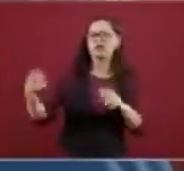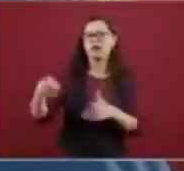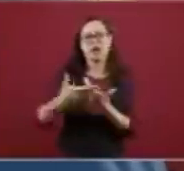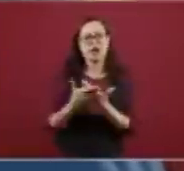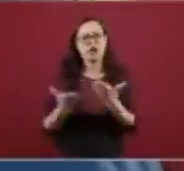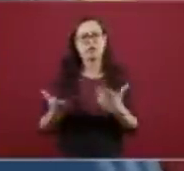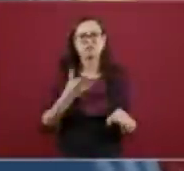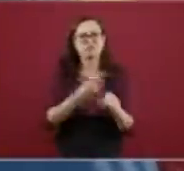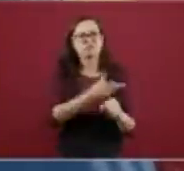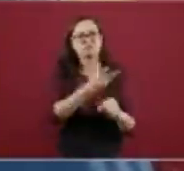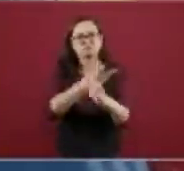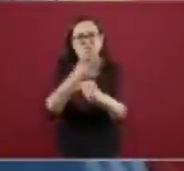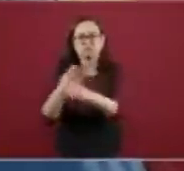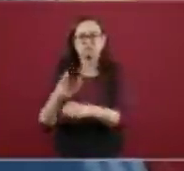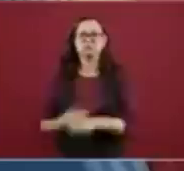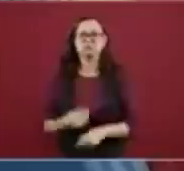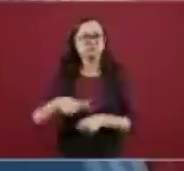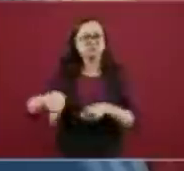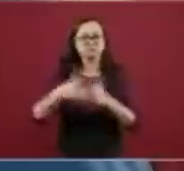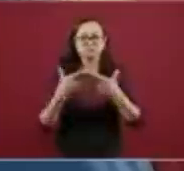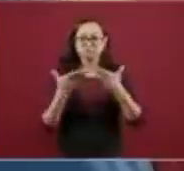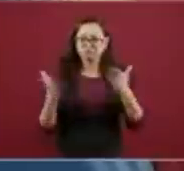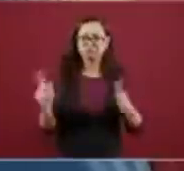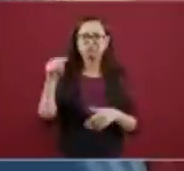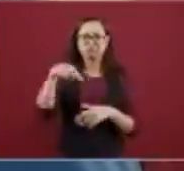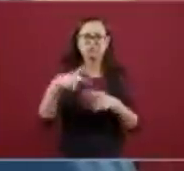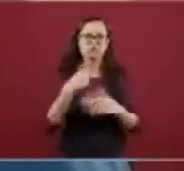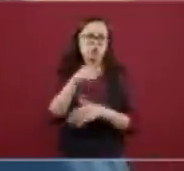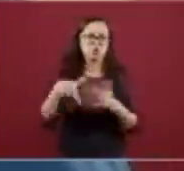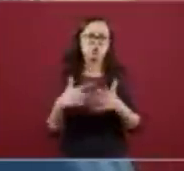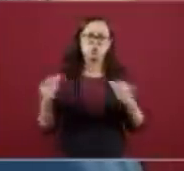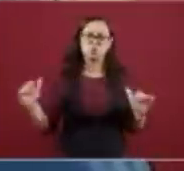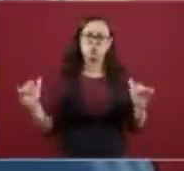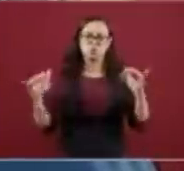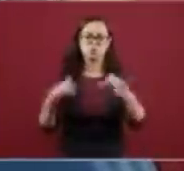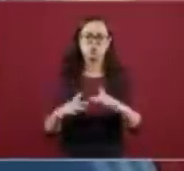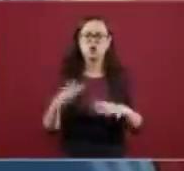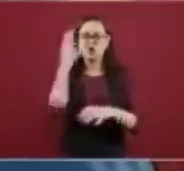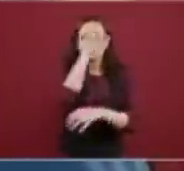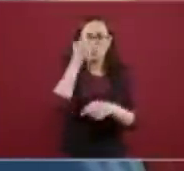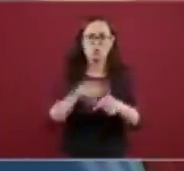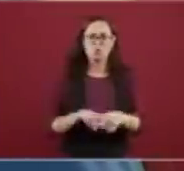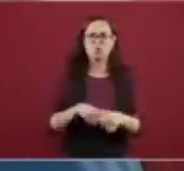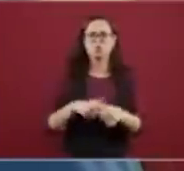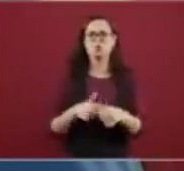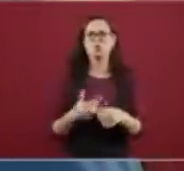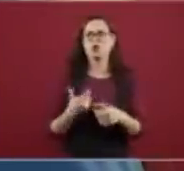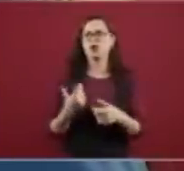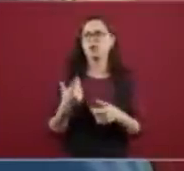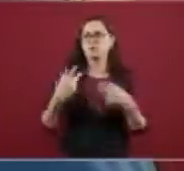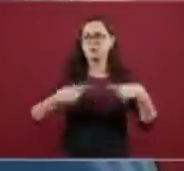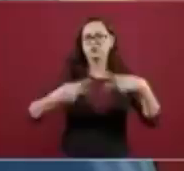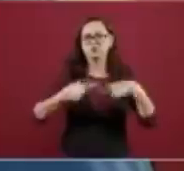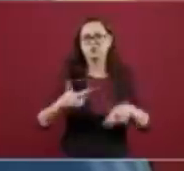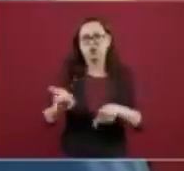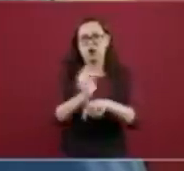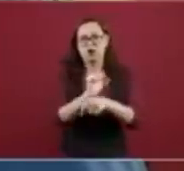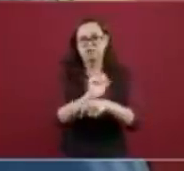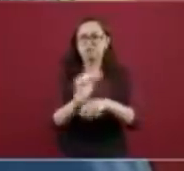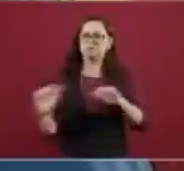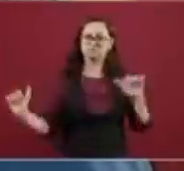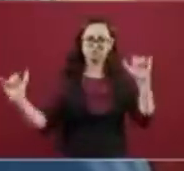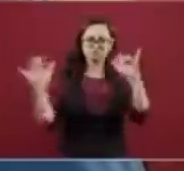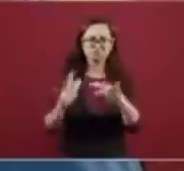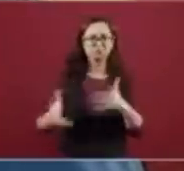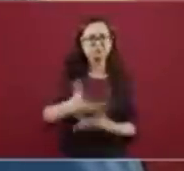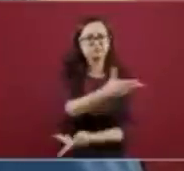un espacio también de llegada y encuentro de lo mejor de la cultura del país, de diálogo con la